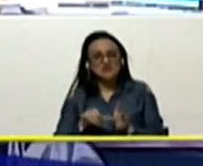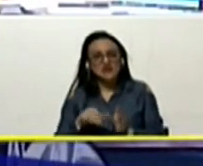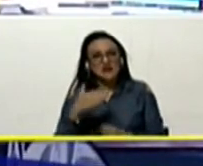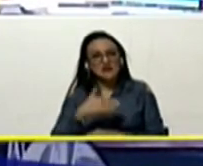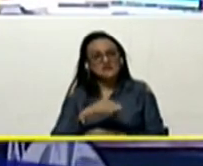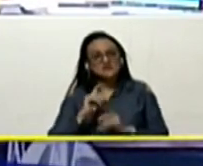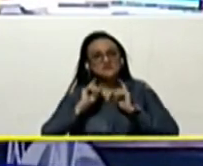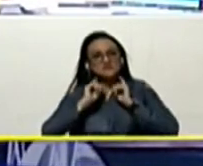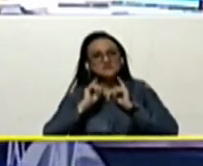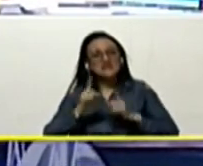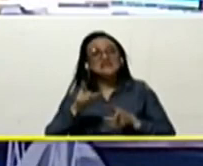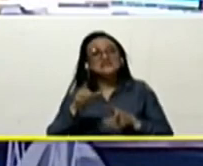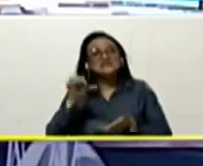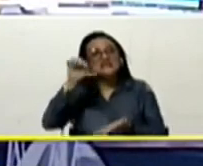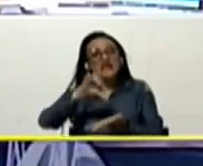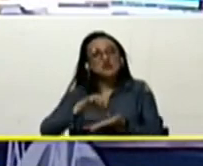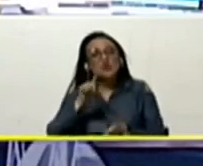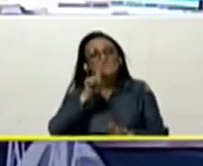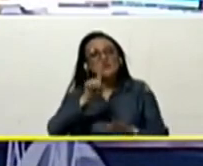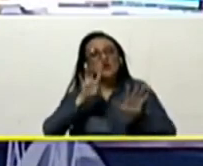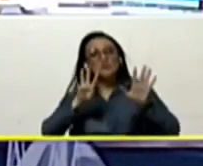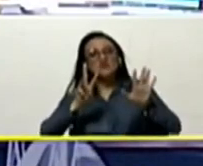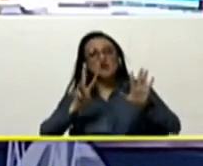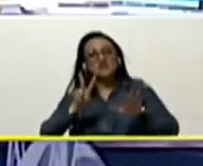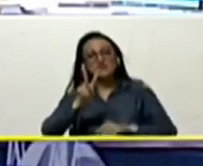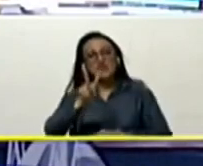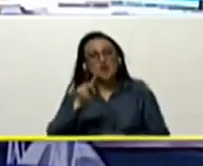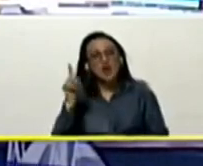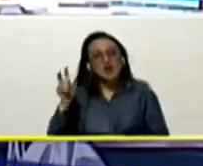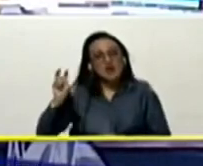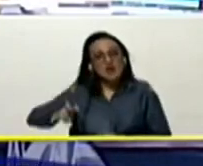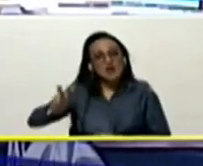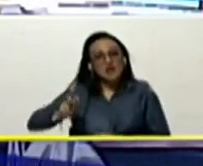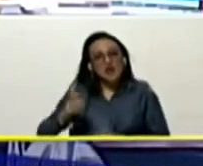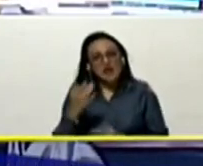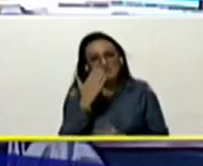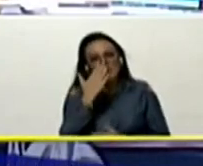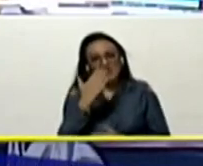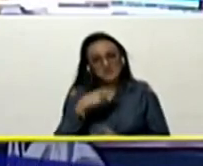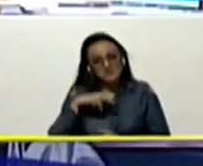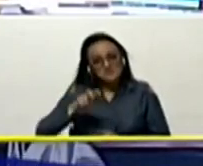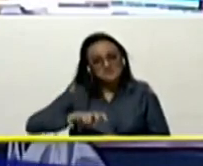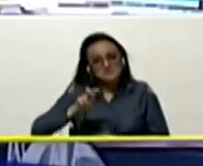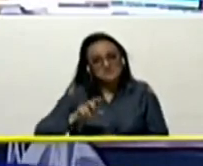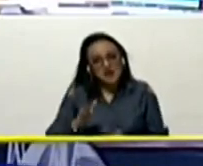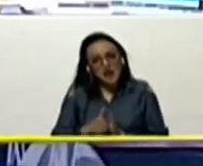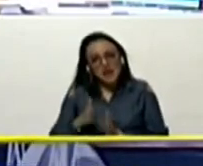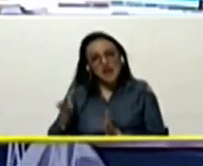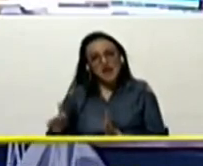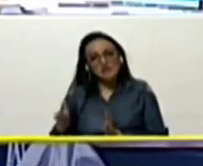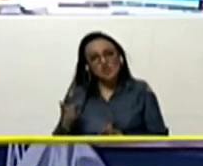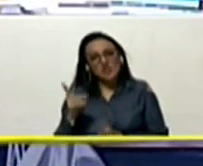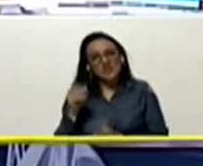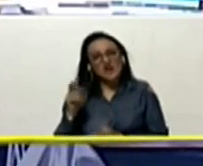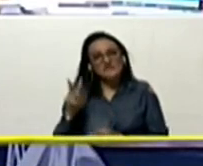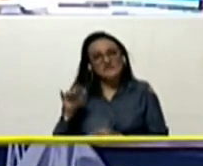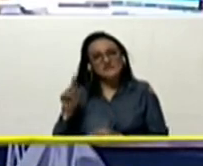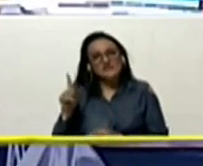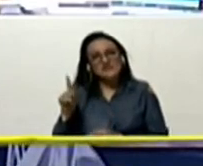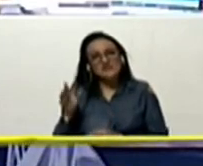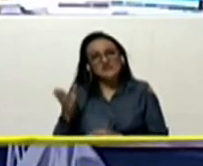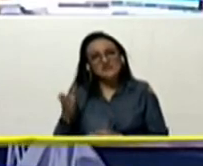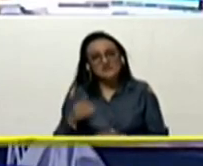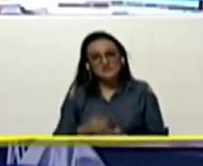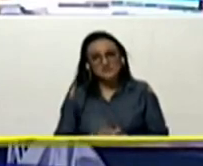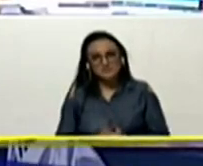Baral, 1982, y él viene caminando adelante, viene al lado de David Nieves, nuestro querido, está